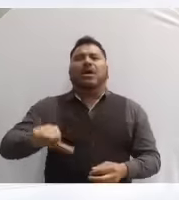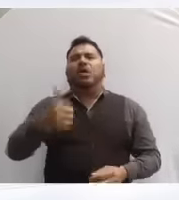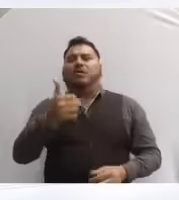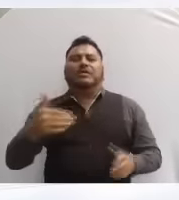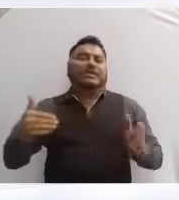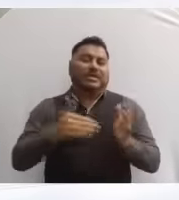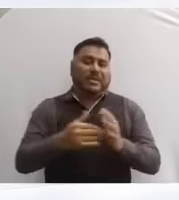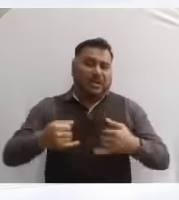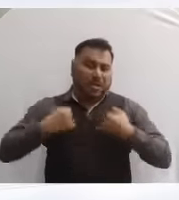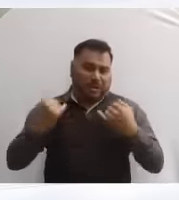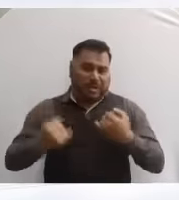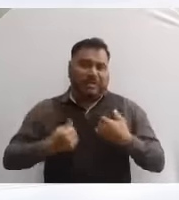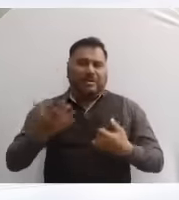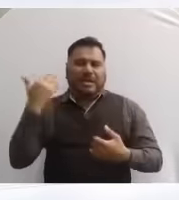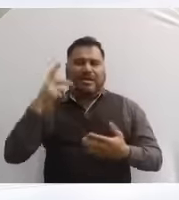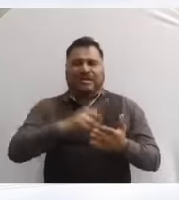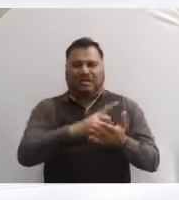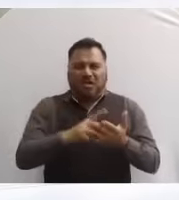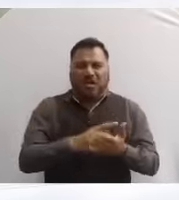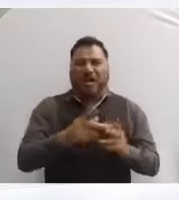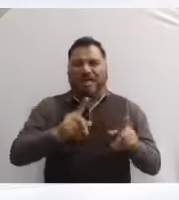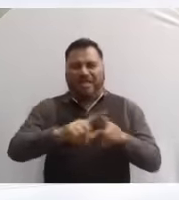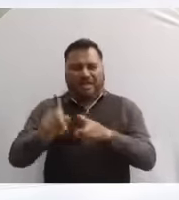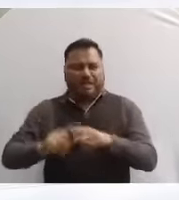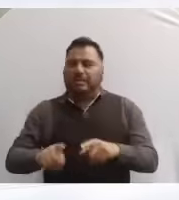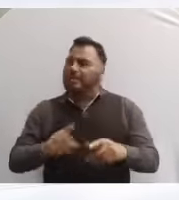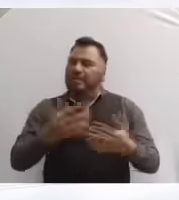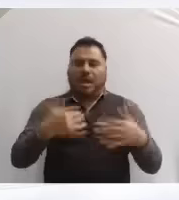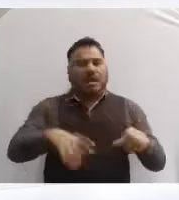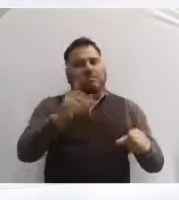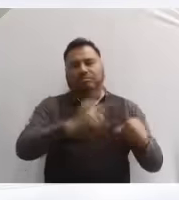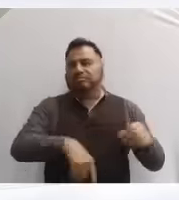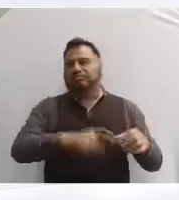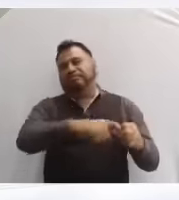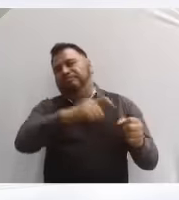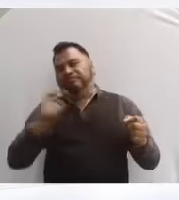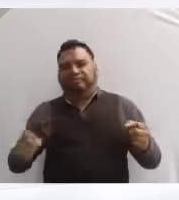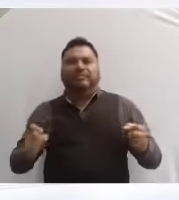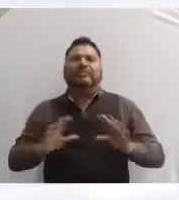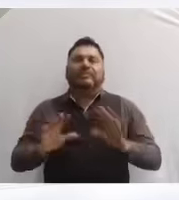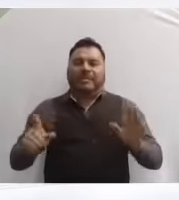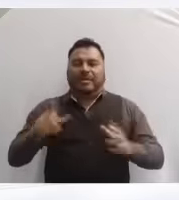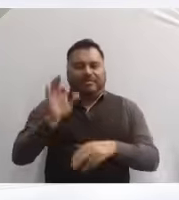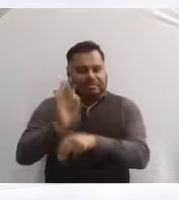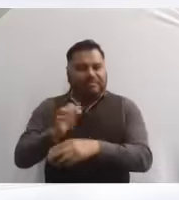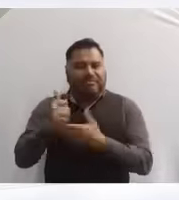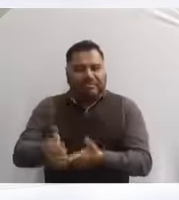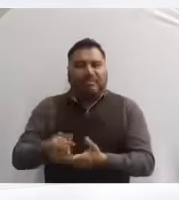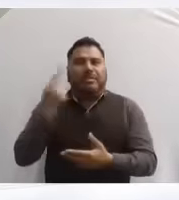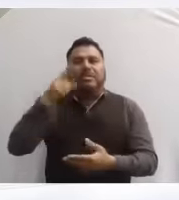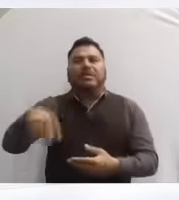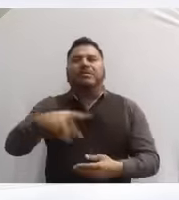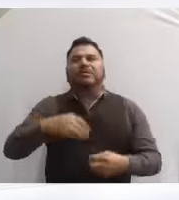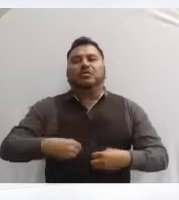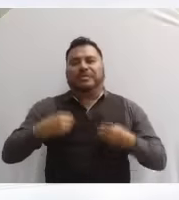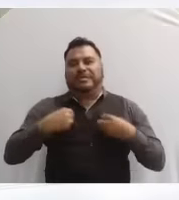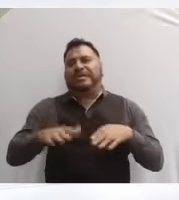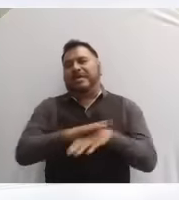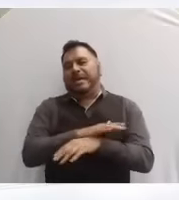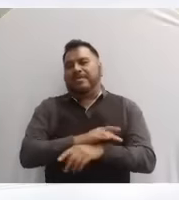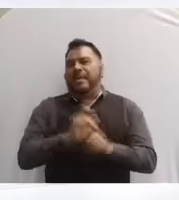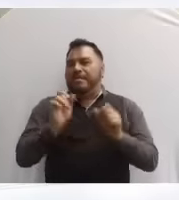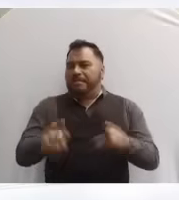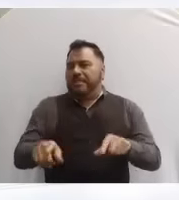de la delincuencia, con apoyo para brindar una forma distinta de vida. Y al